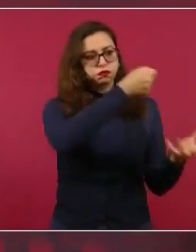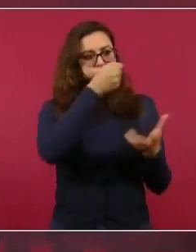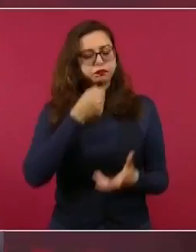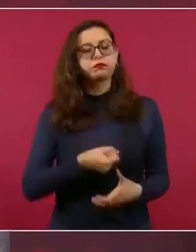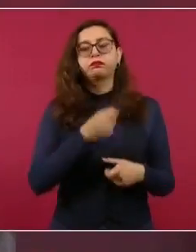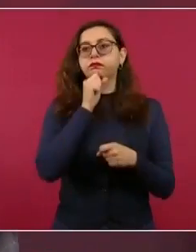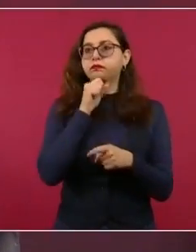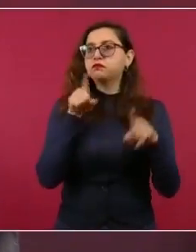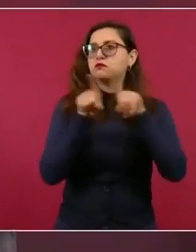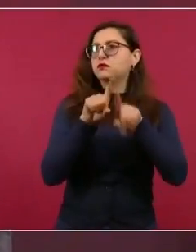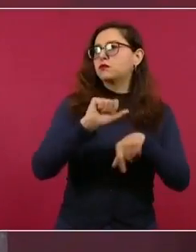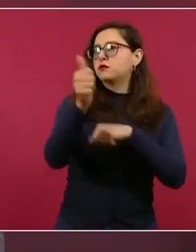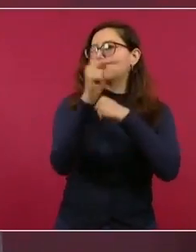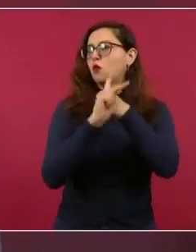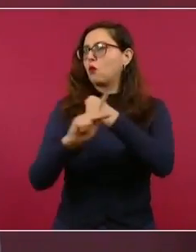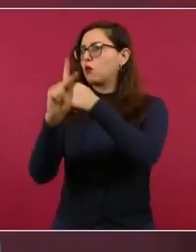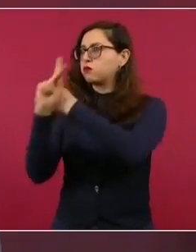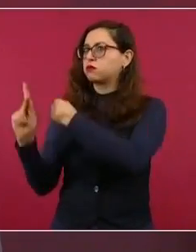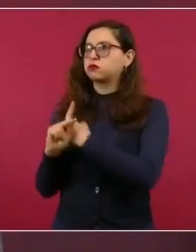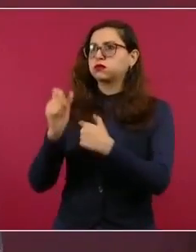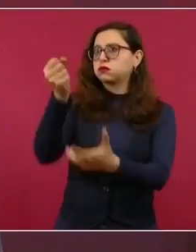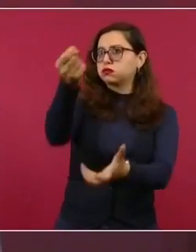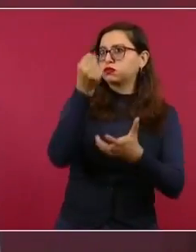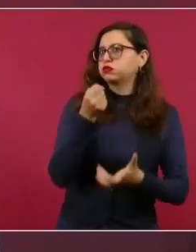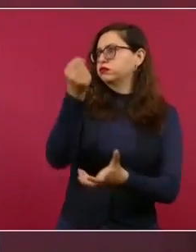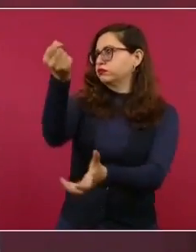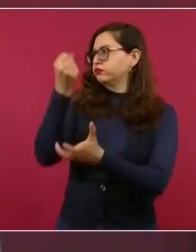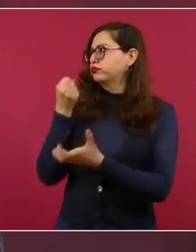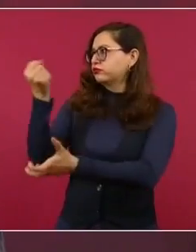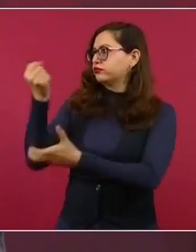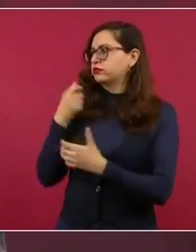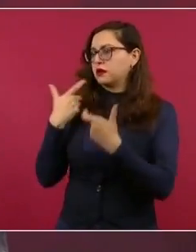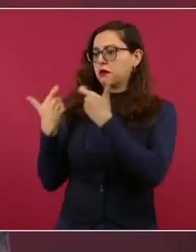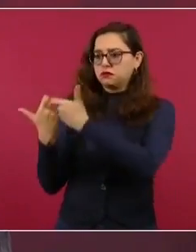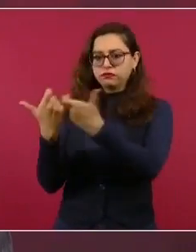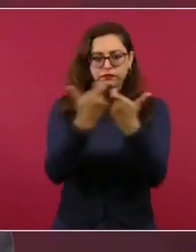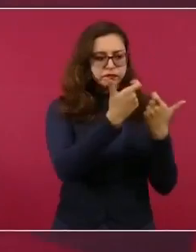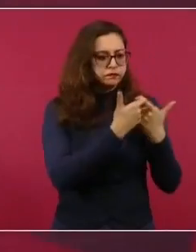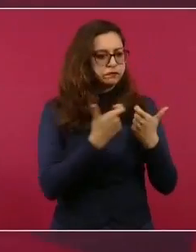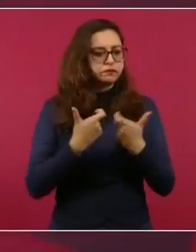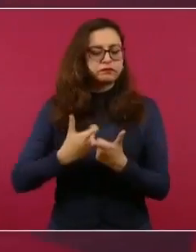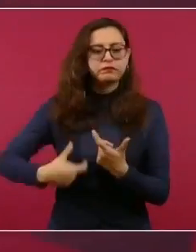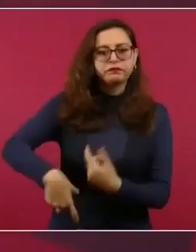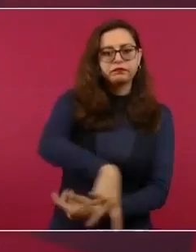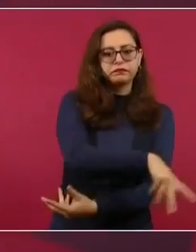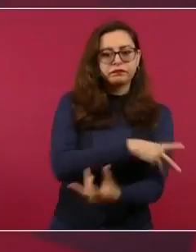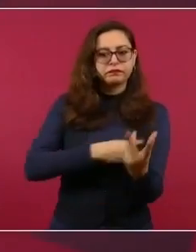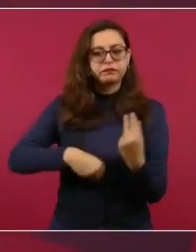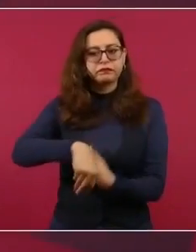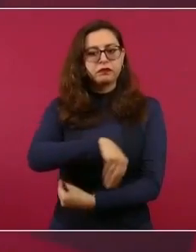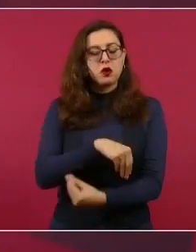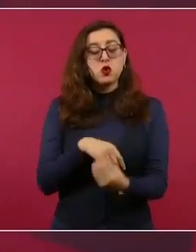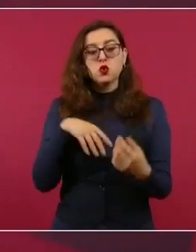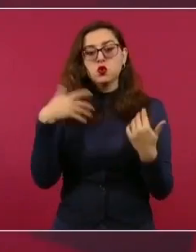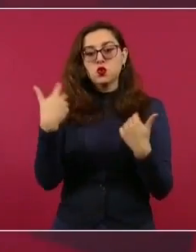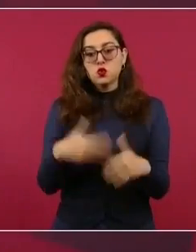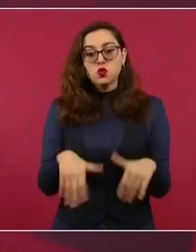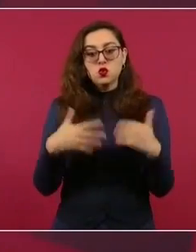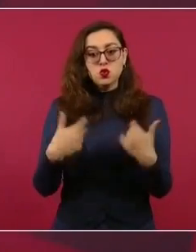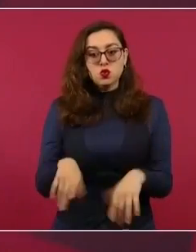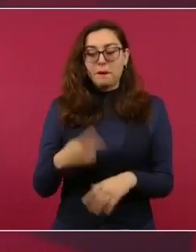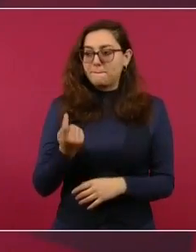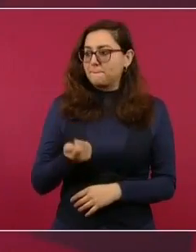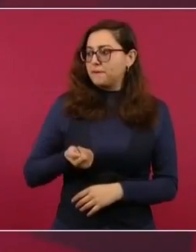de inversión extranjera es récord y esto se traduce